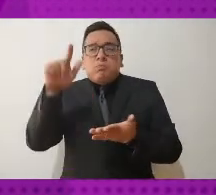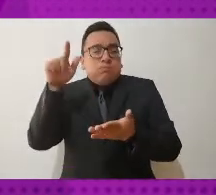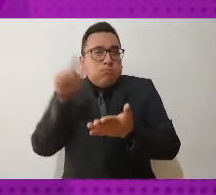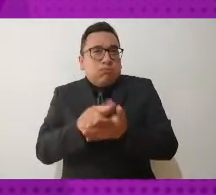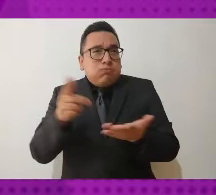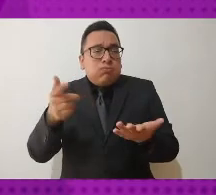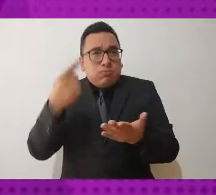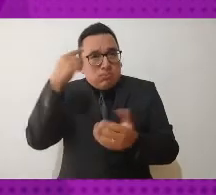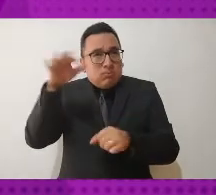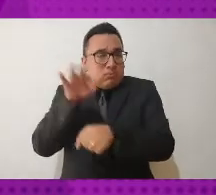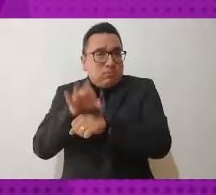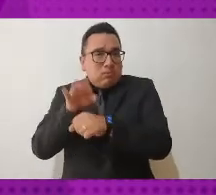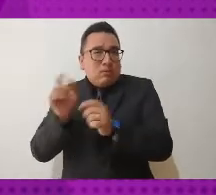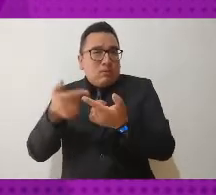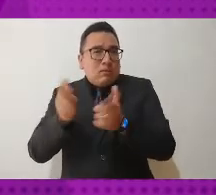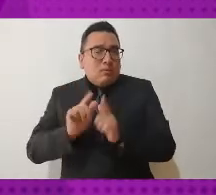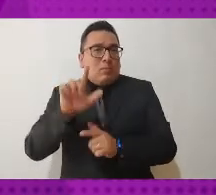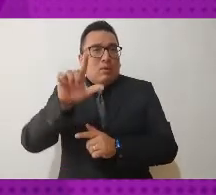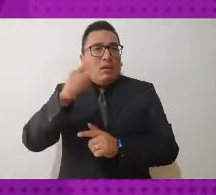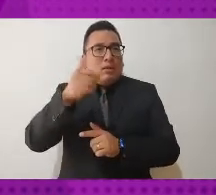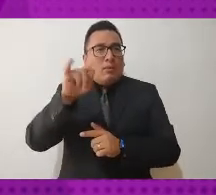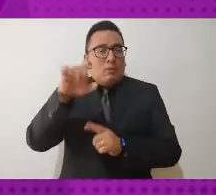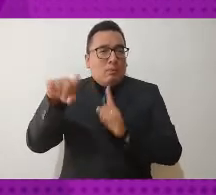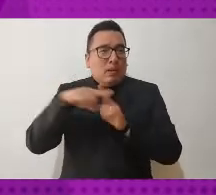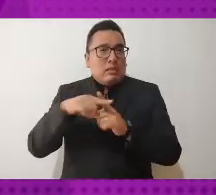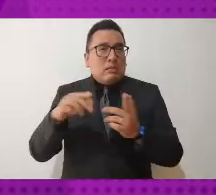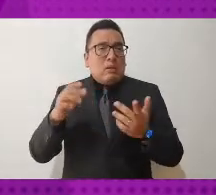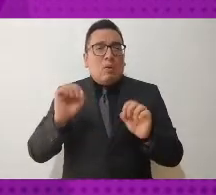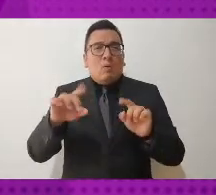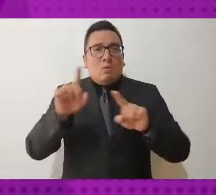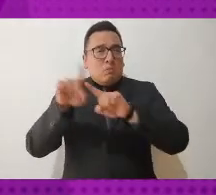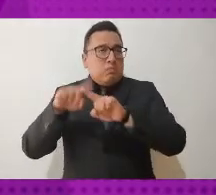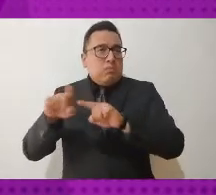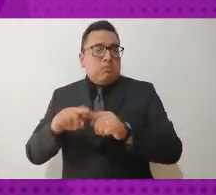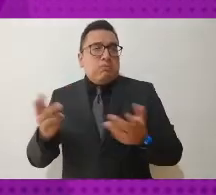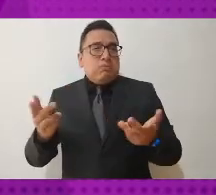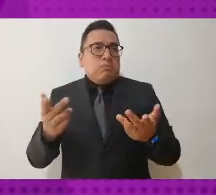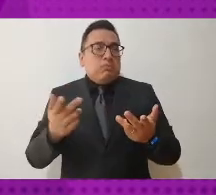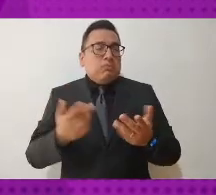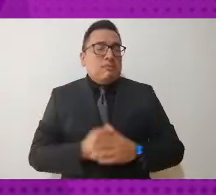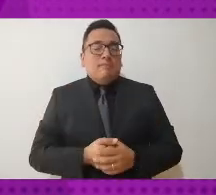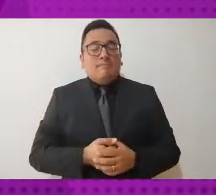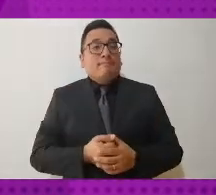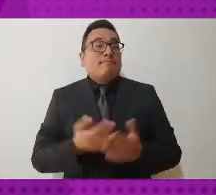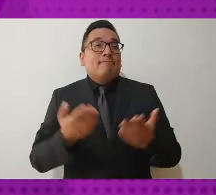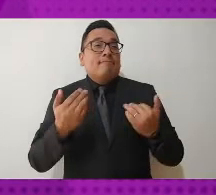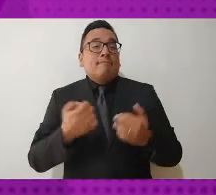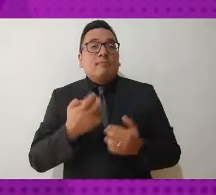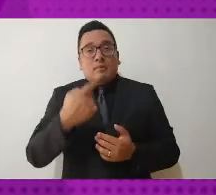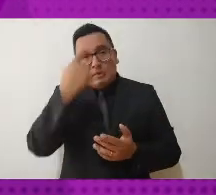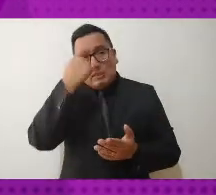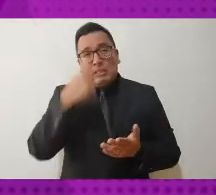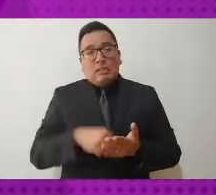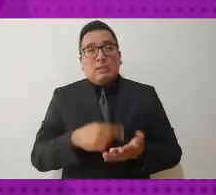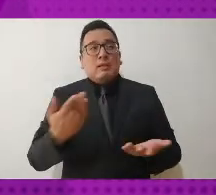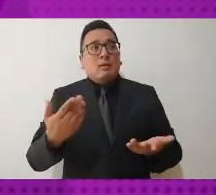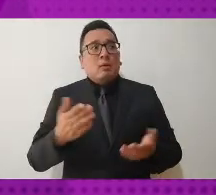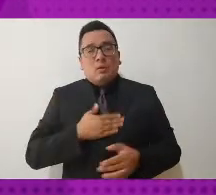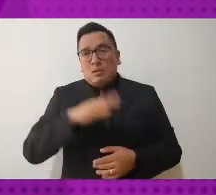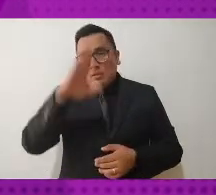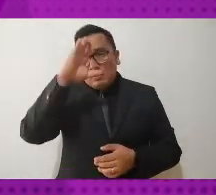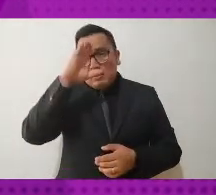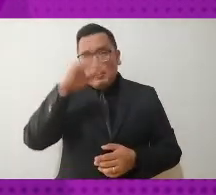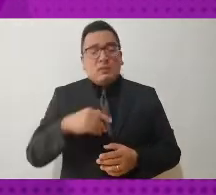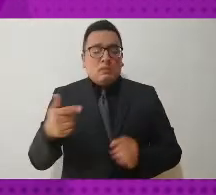faltan de muchos temas que siguen pendientes en la agenda legislativa y demás Por lo cual pues creo y Considero que